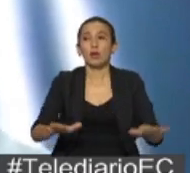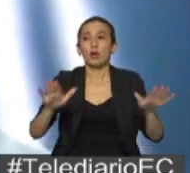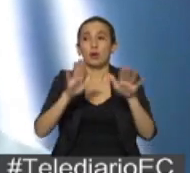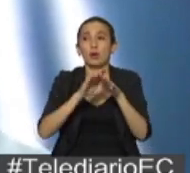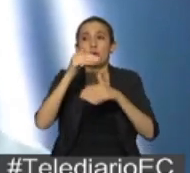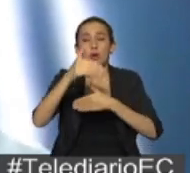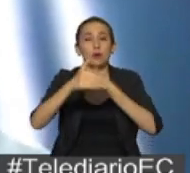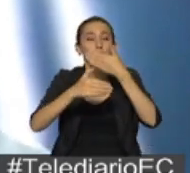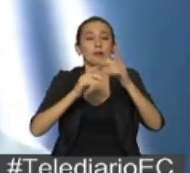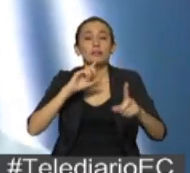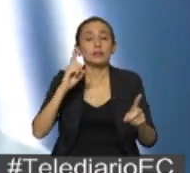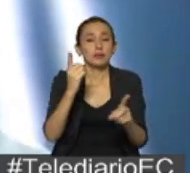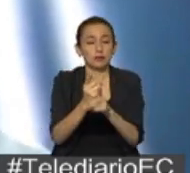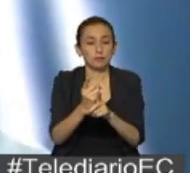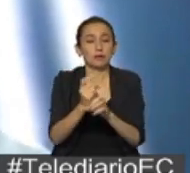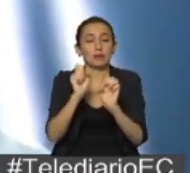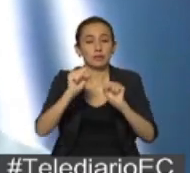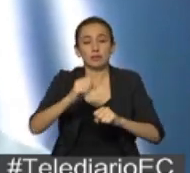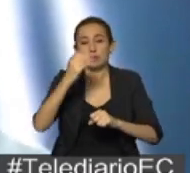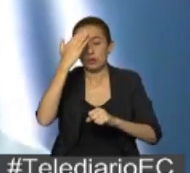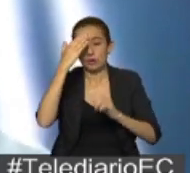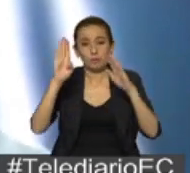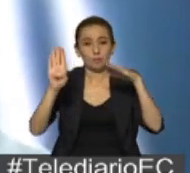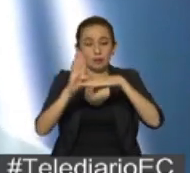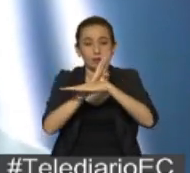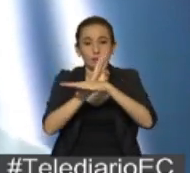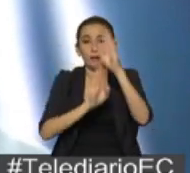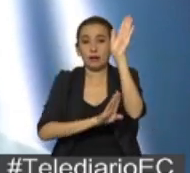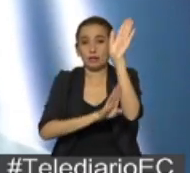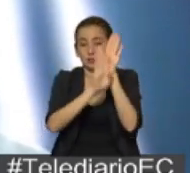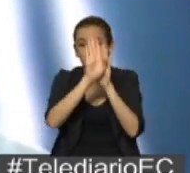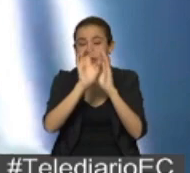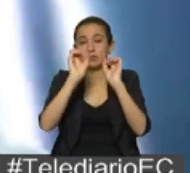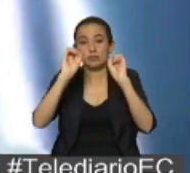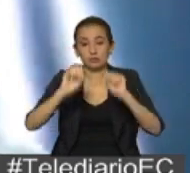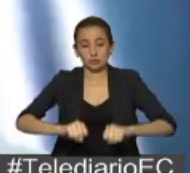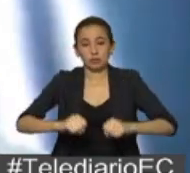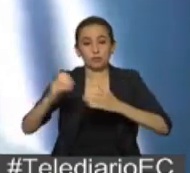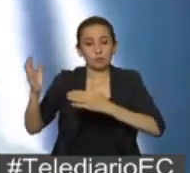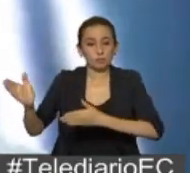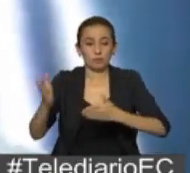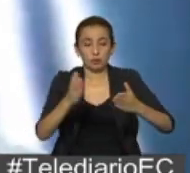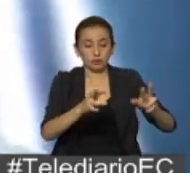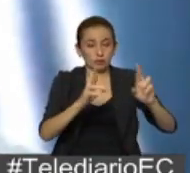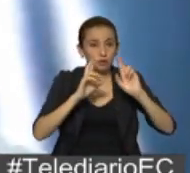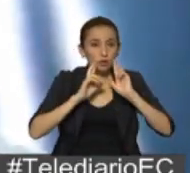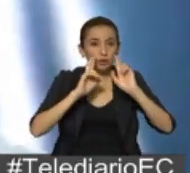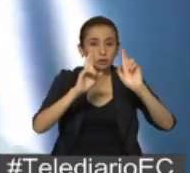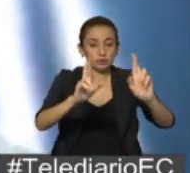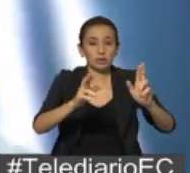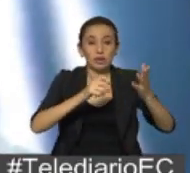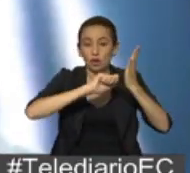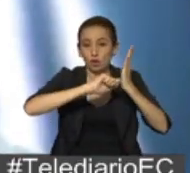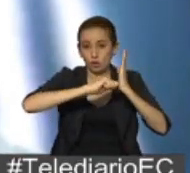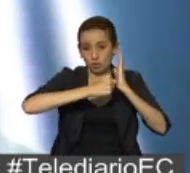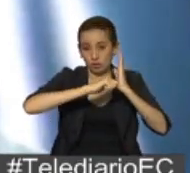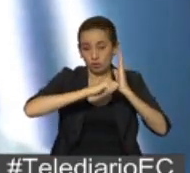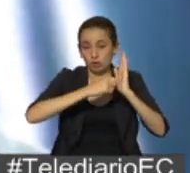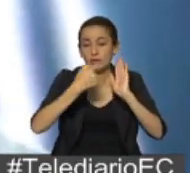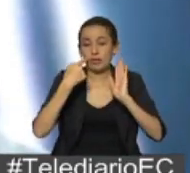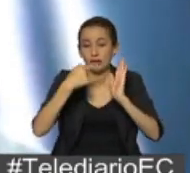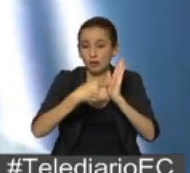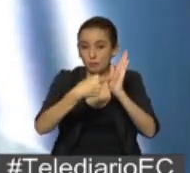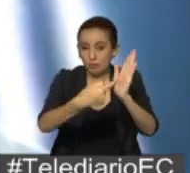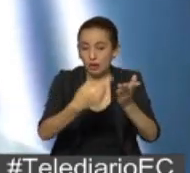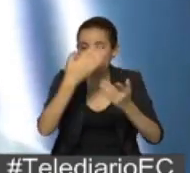evidentemente, el Banco de Desarrollo, en el momento oportuno, hará conocer a la Contraloría General del Estado